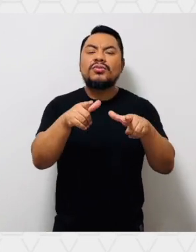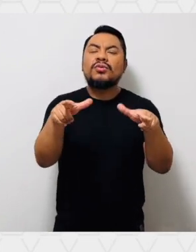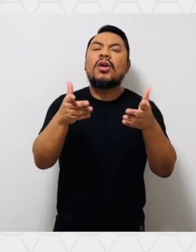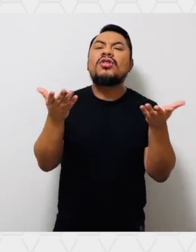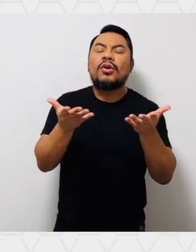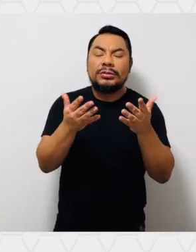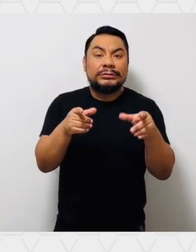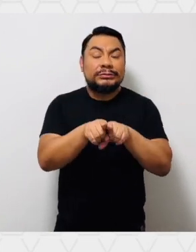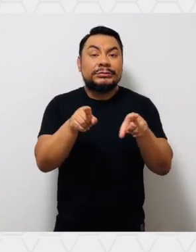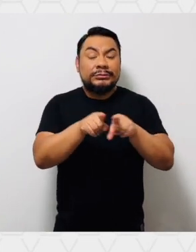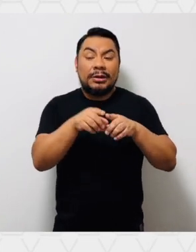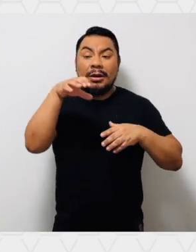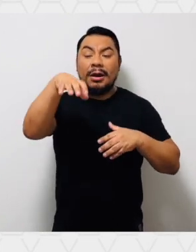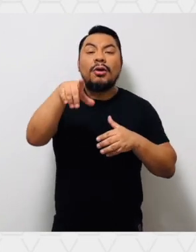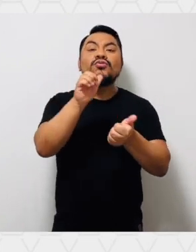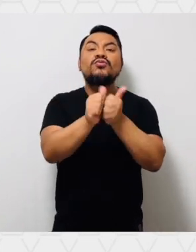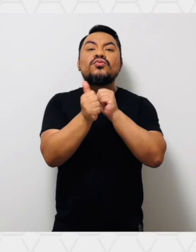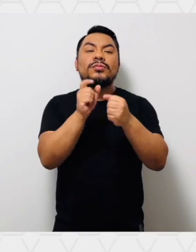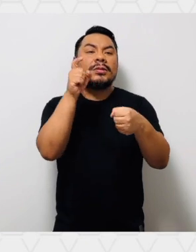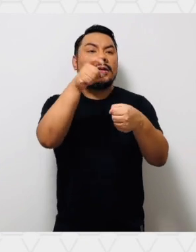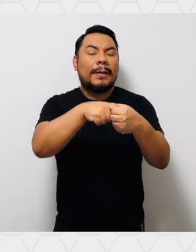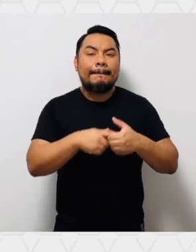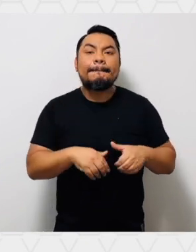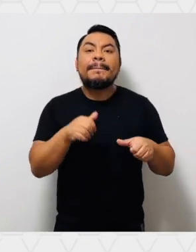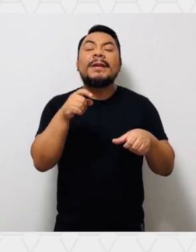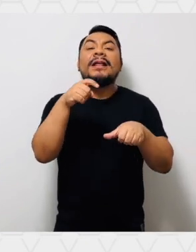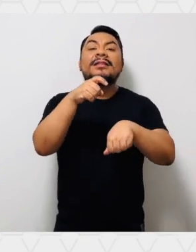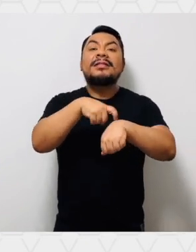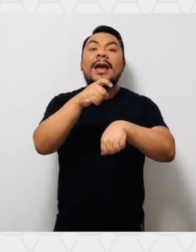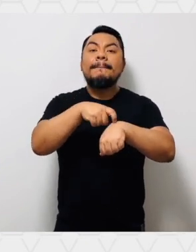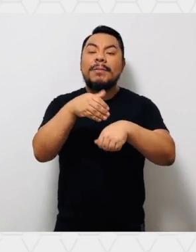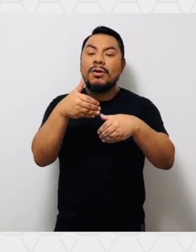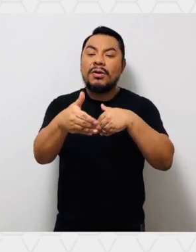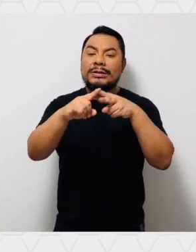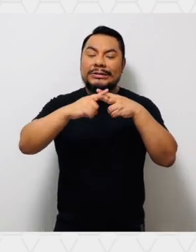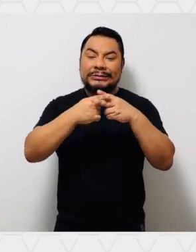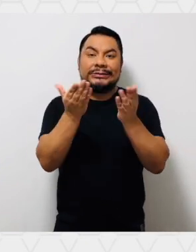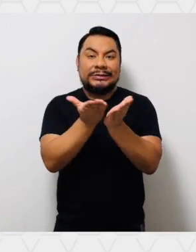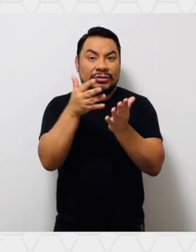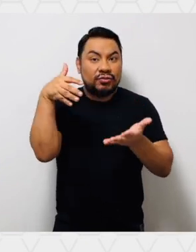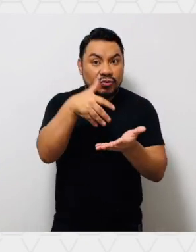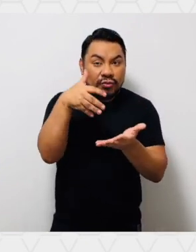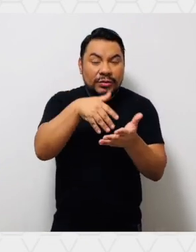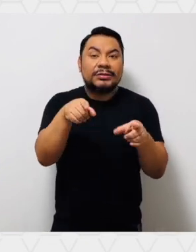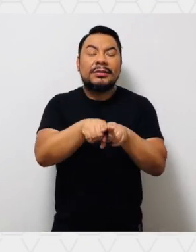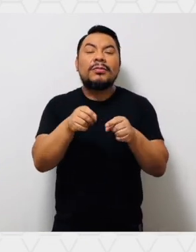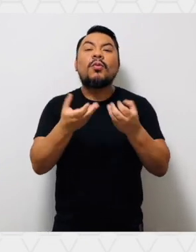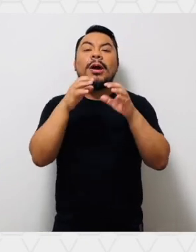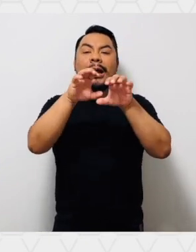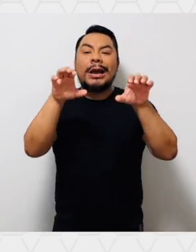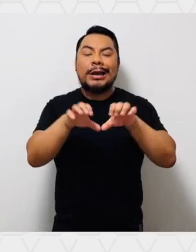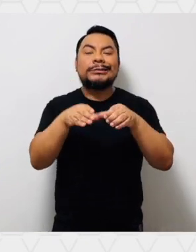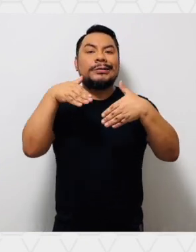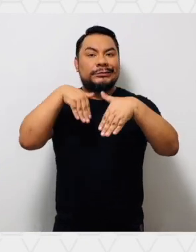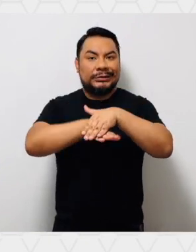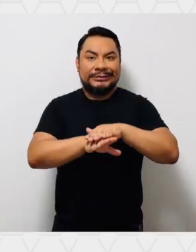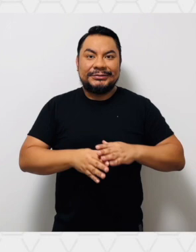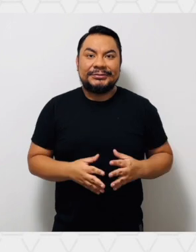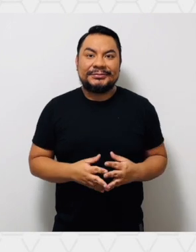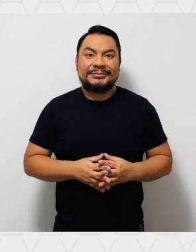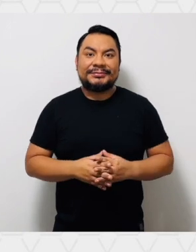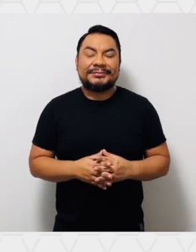la sede, el módulo o curso que estudiarás, el periodo de inicio de estudios y la fecha de emisión de la constancia de